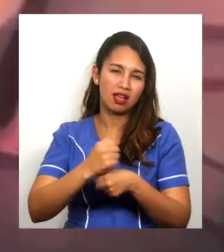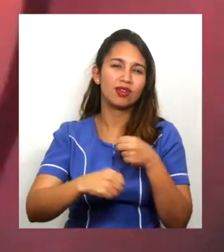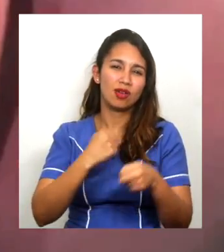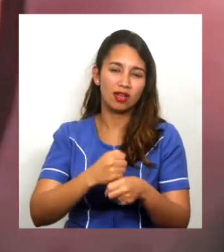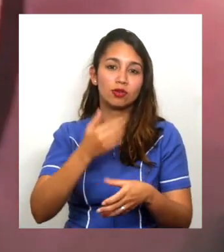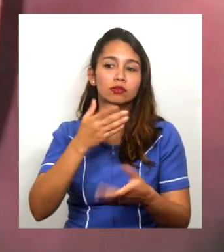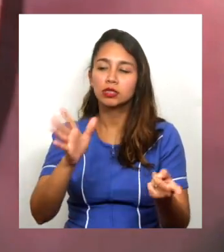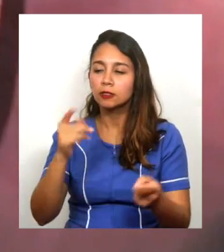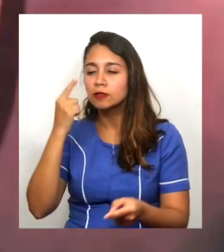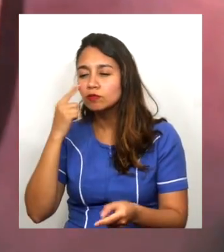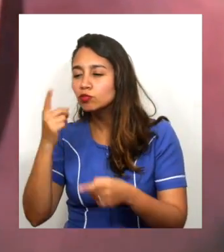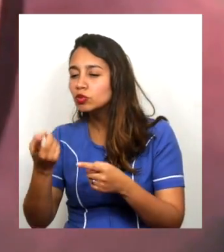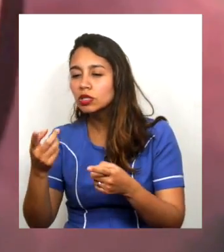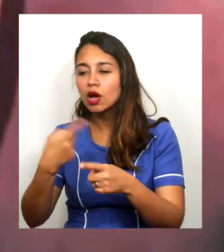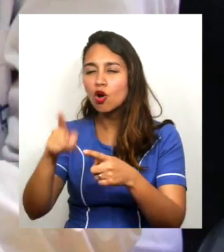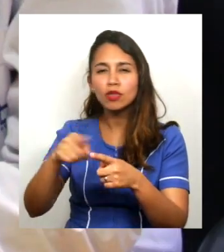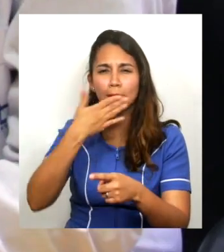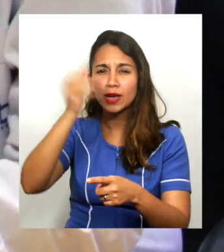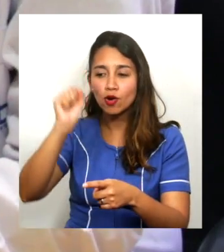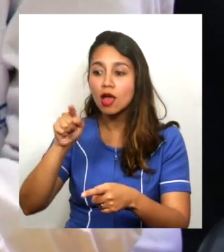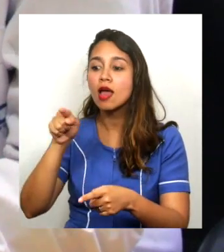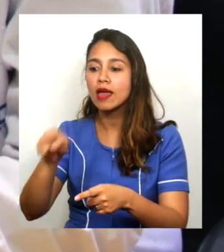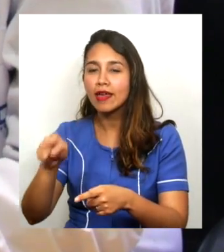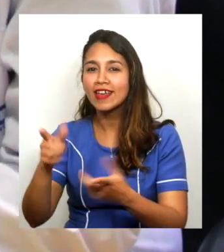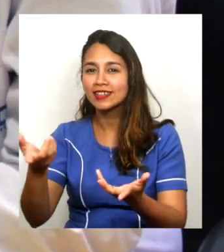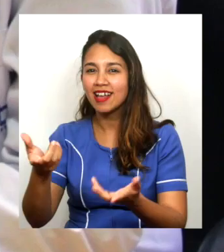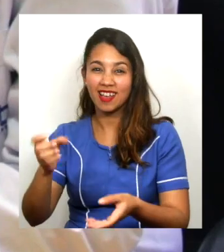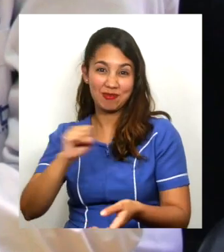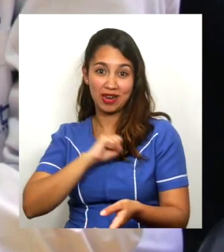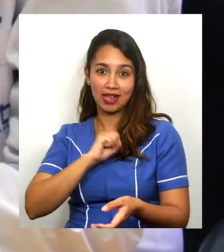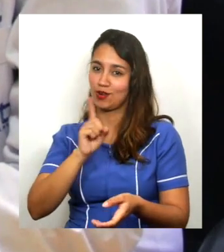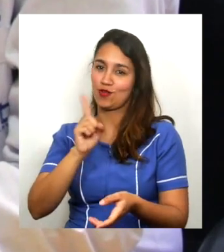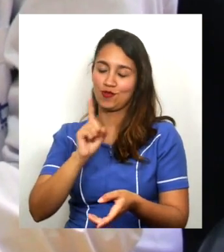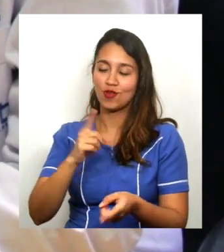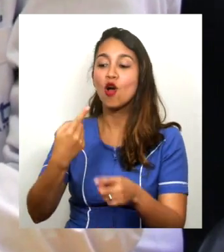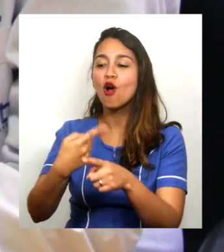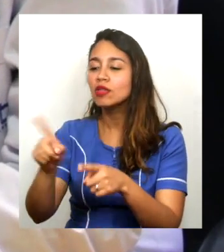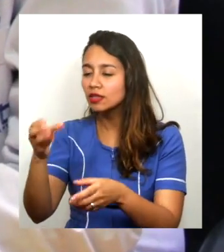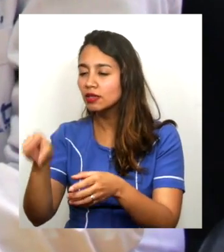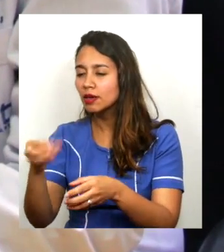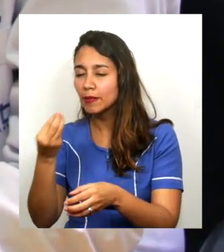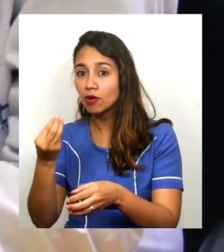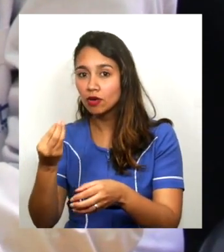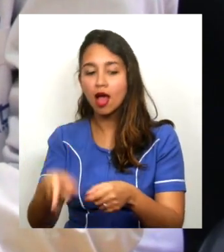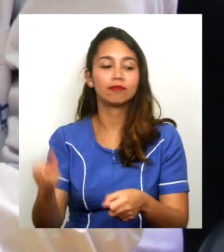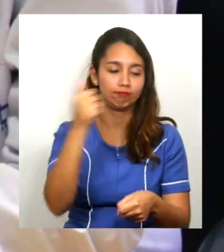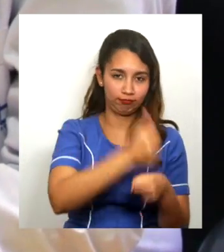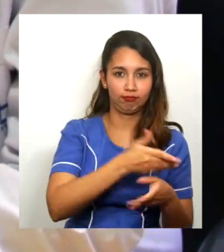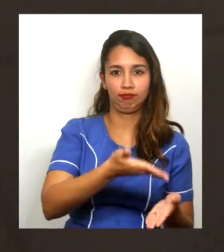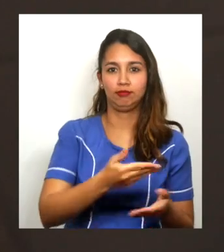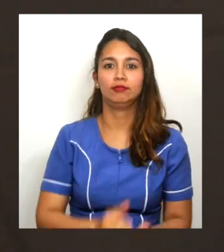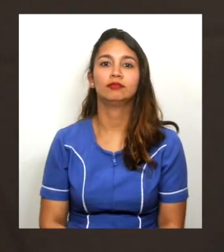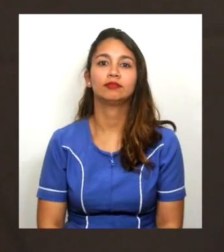mecánica, una de las mejores válvulas que hay, que una válvula, no voy a decir marcas, ¿no es cierto?, pero una válvula mecánica, las mejores que hay en el